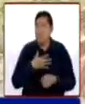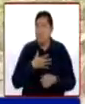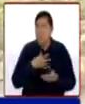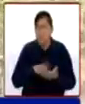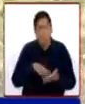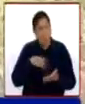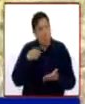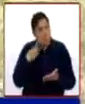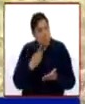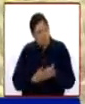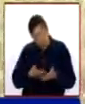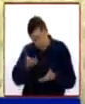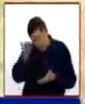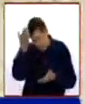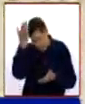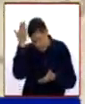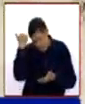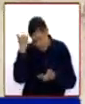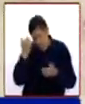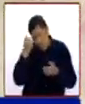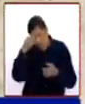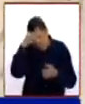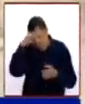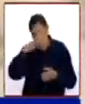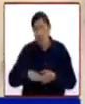Me he caído ese tiempo cuando era niño.